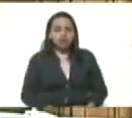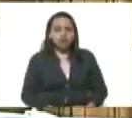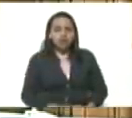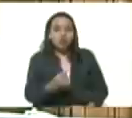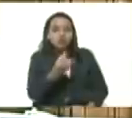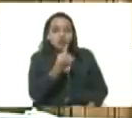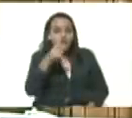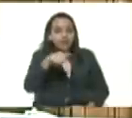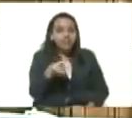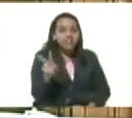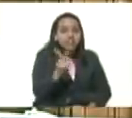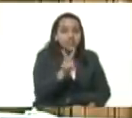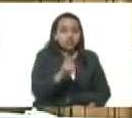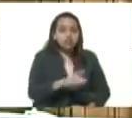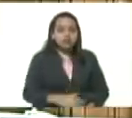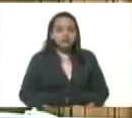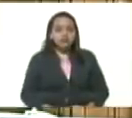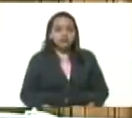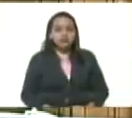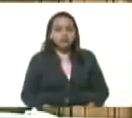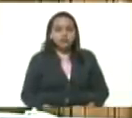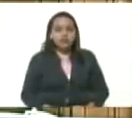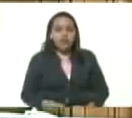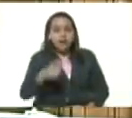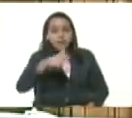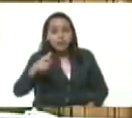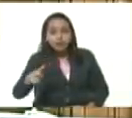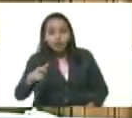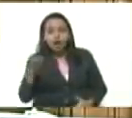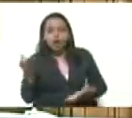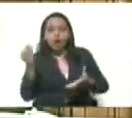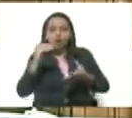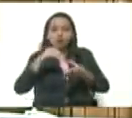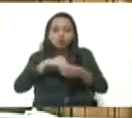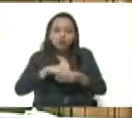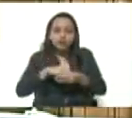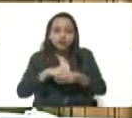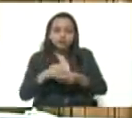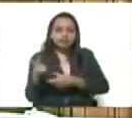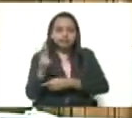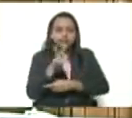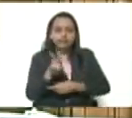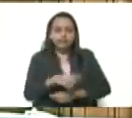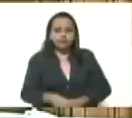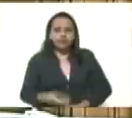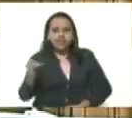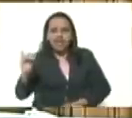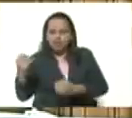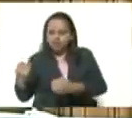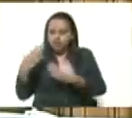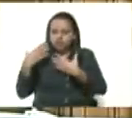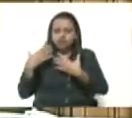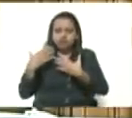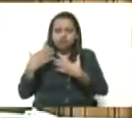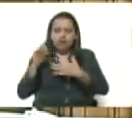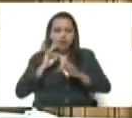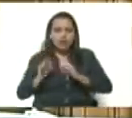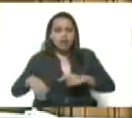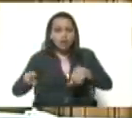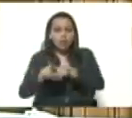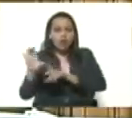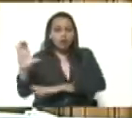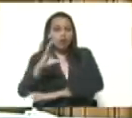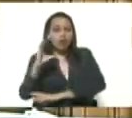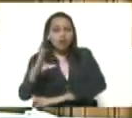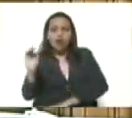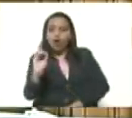migración reversa, llamada así, con nacionales que regresan de otro país superinfectado como Colombia o de otro